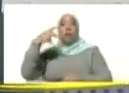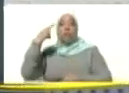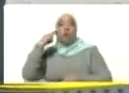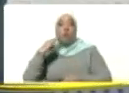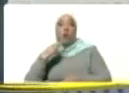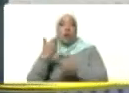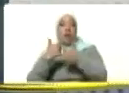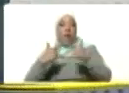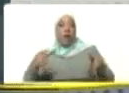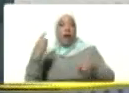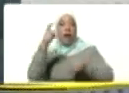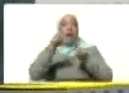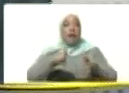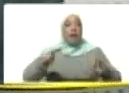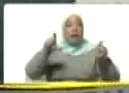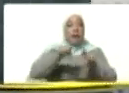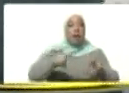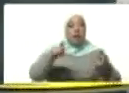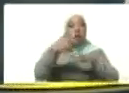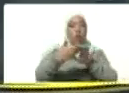Fidel Castro y Hugo Chávez.